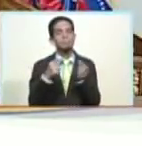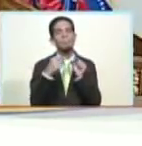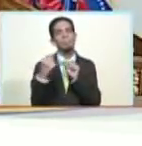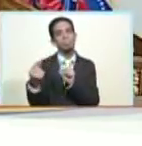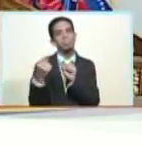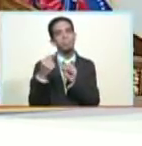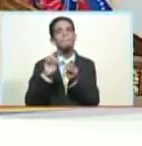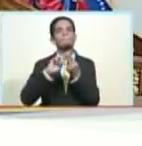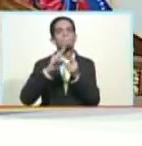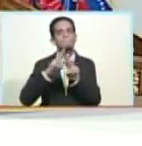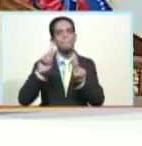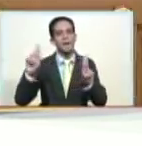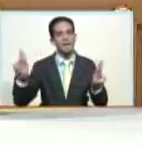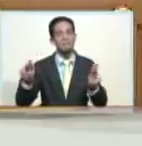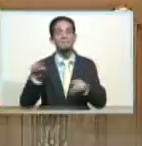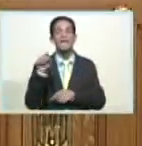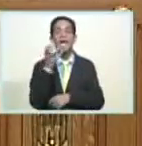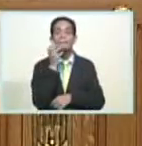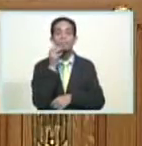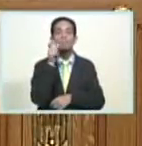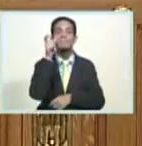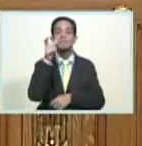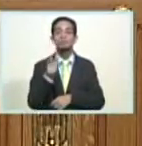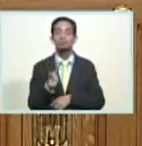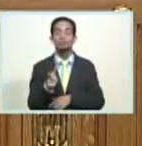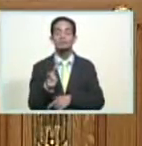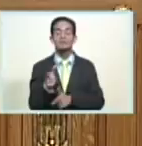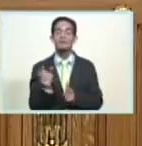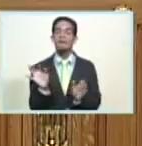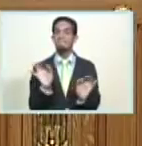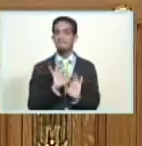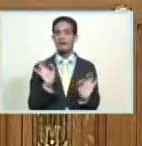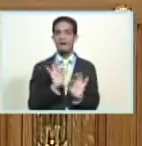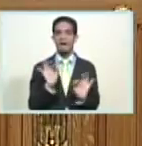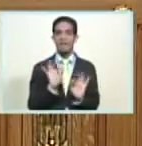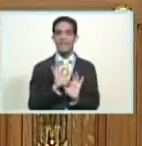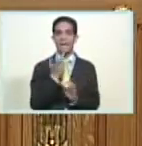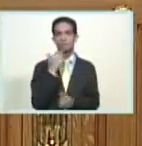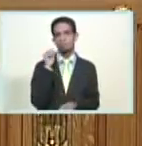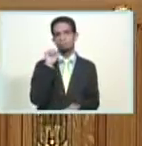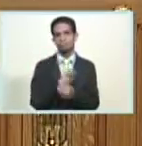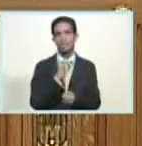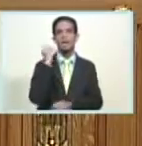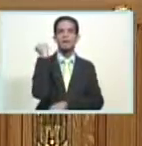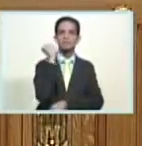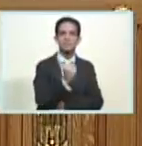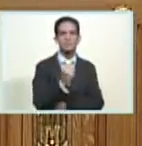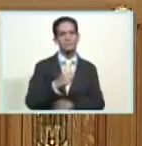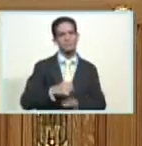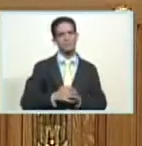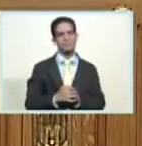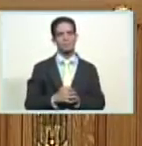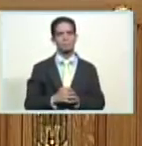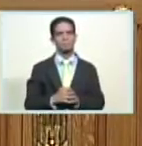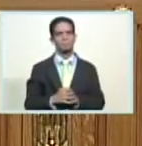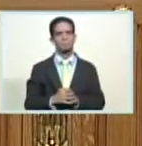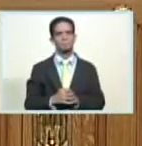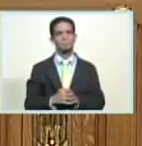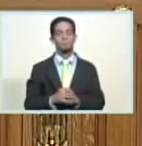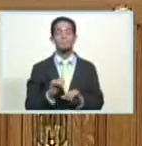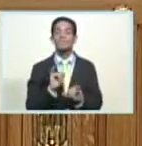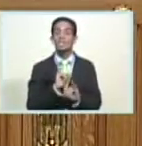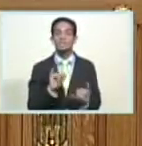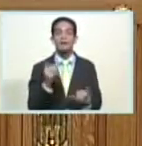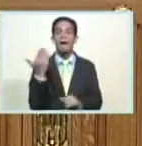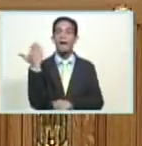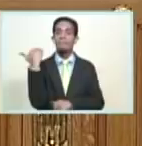reconciliación nacional. Aquellos que no hayan cometido graves crímenes o asesinatos. Ya Venezuela